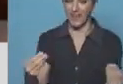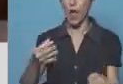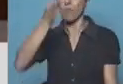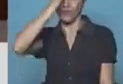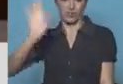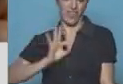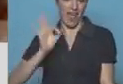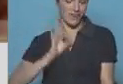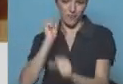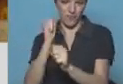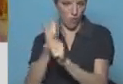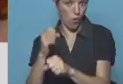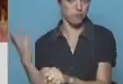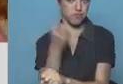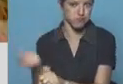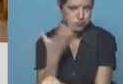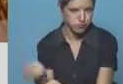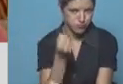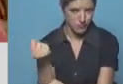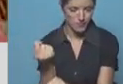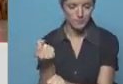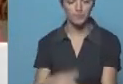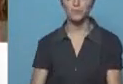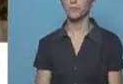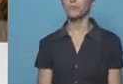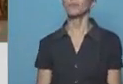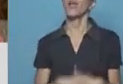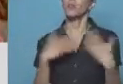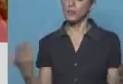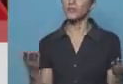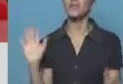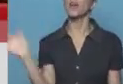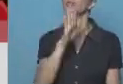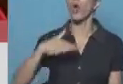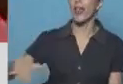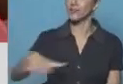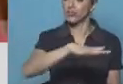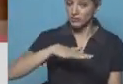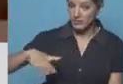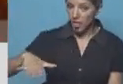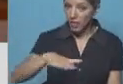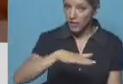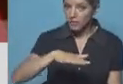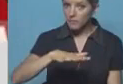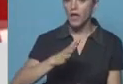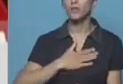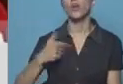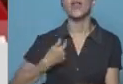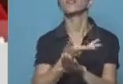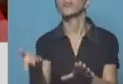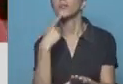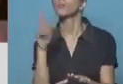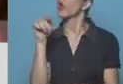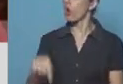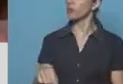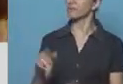cualitativo fenomenal. Y a mí, a toda esta sociedad, a toda esta parte de la sociedad que se ha movilizado, no me gusta llamarlos. Hoy leí en un